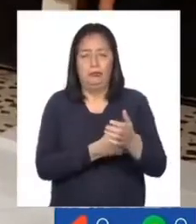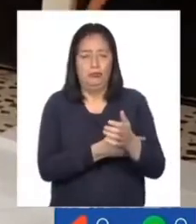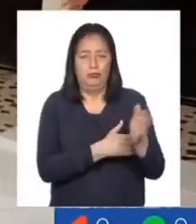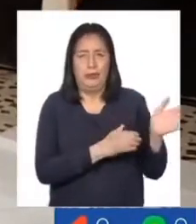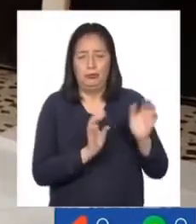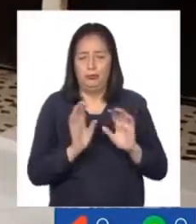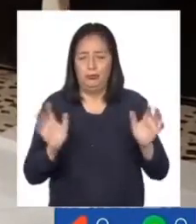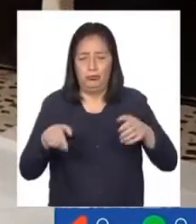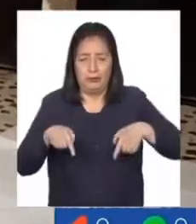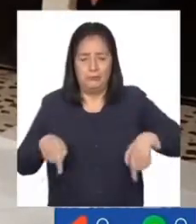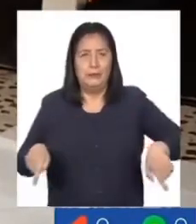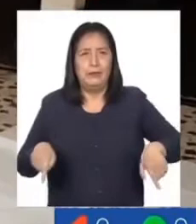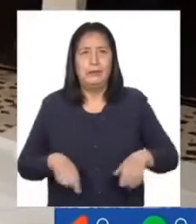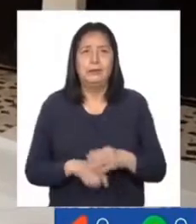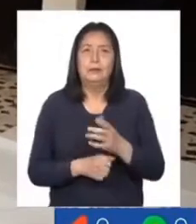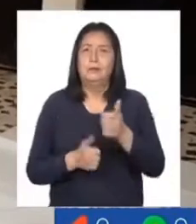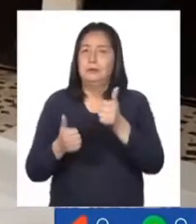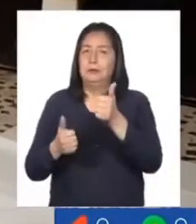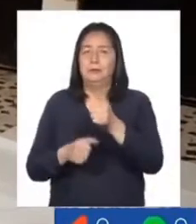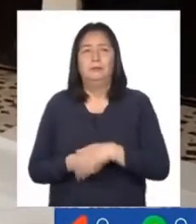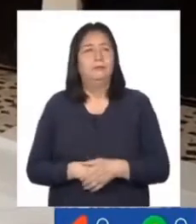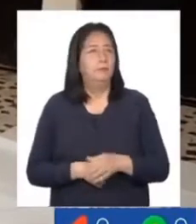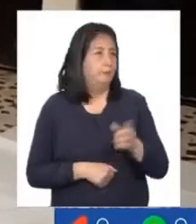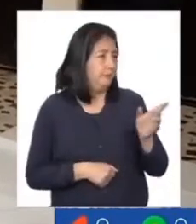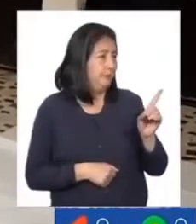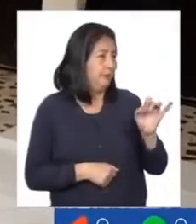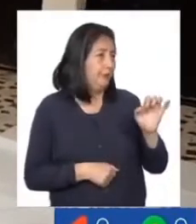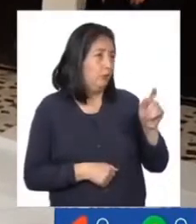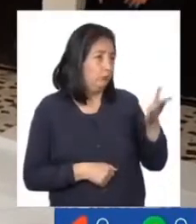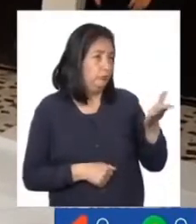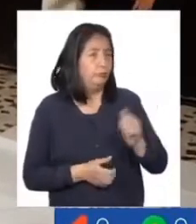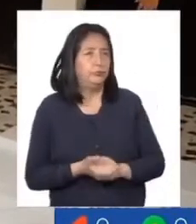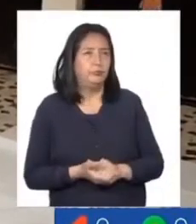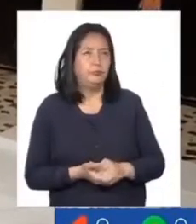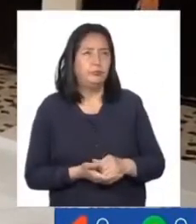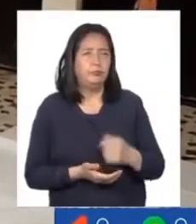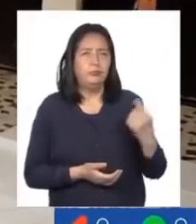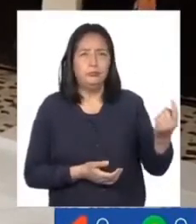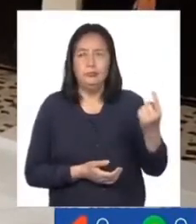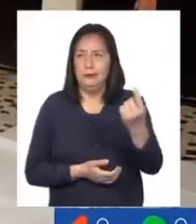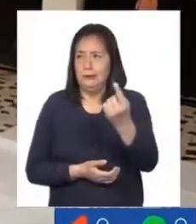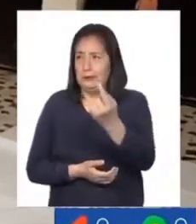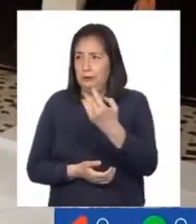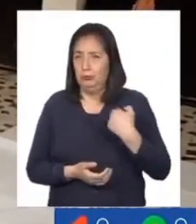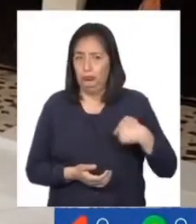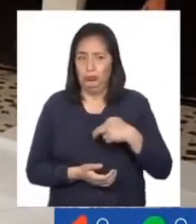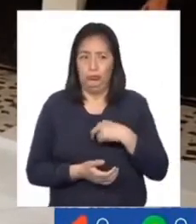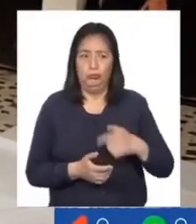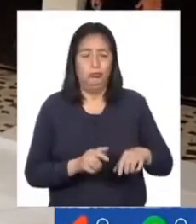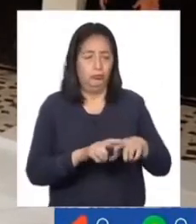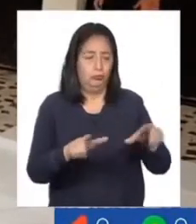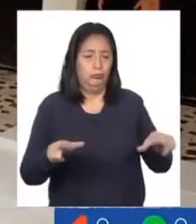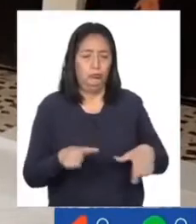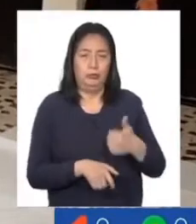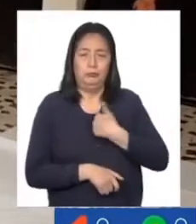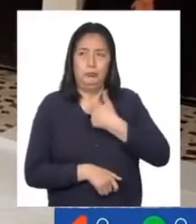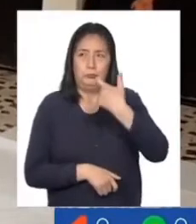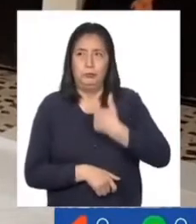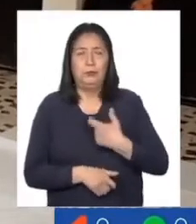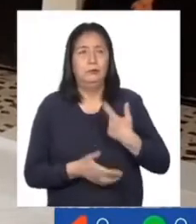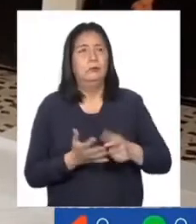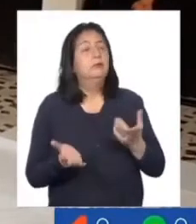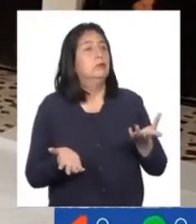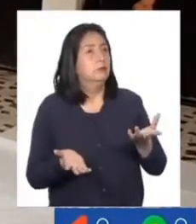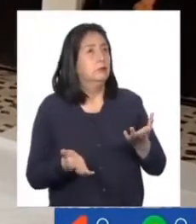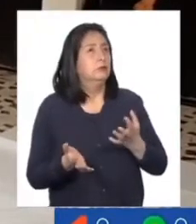brazos y las piernas. Muy bien, sí. Dieguito. Sí, entonces, si cada uno tenemos nuestro espacio personal, entonces tenemos que